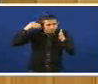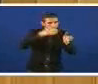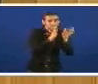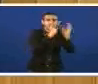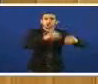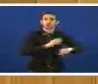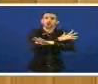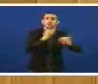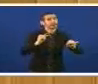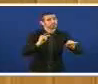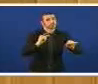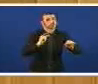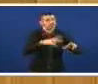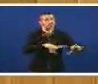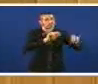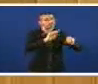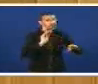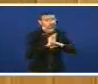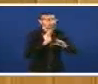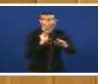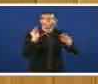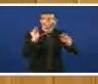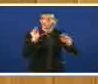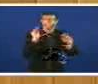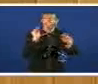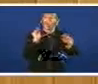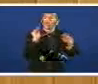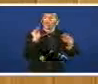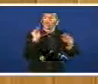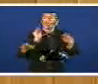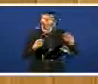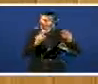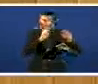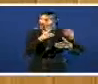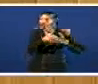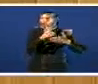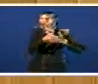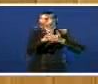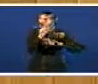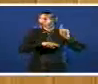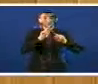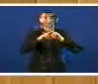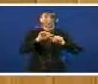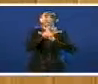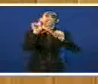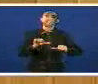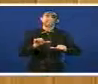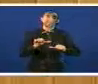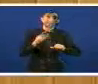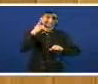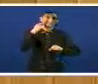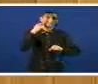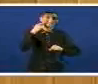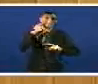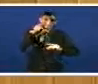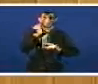E o terceiro cúmulo e unho estudo non precioso. falo do modelo de finanzamento, que xa era máis